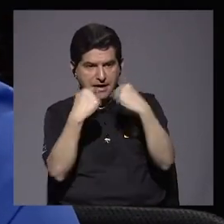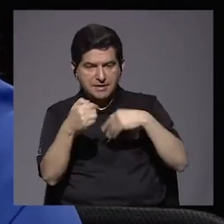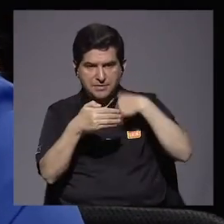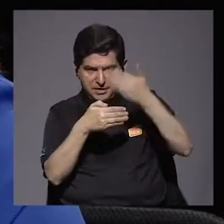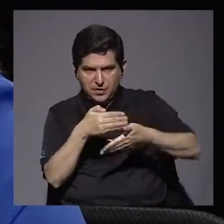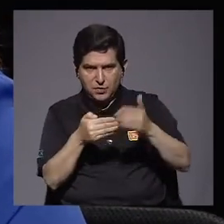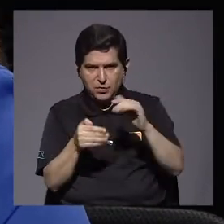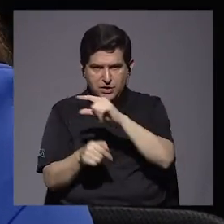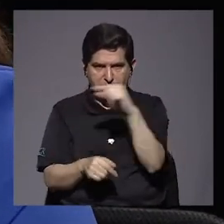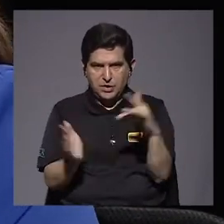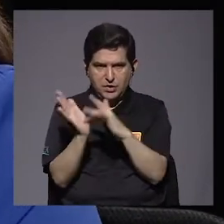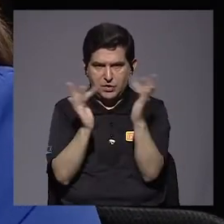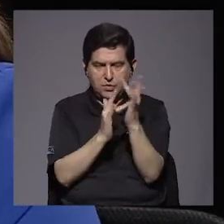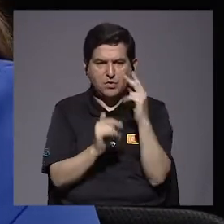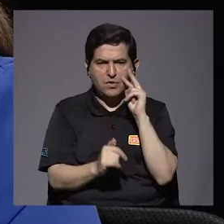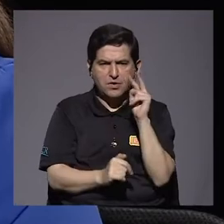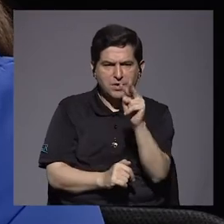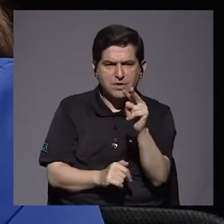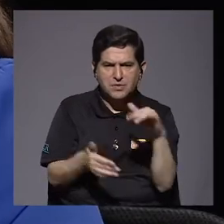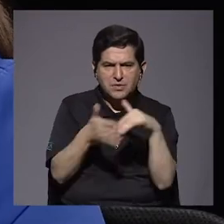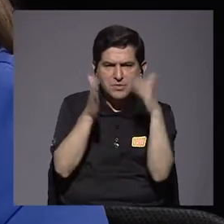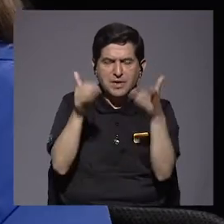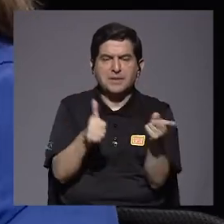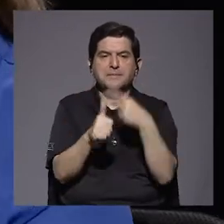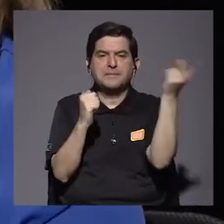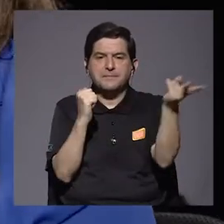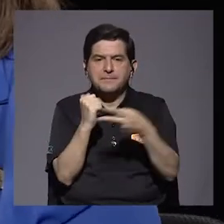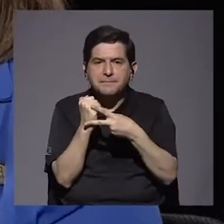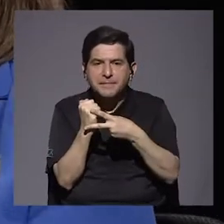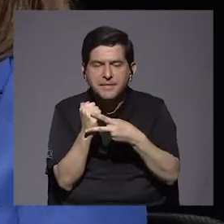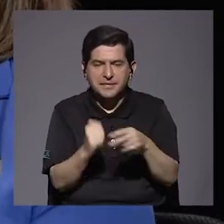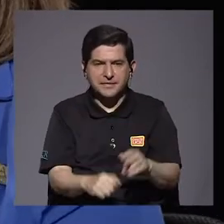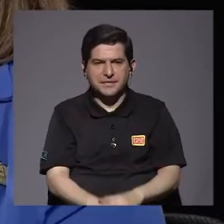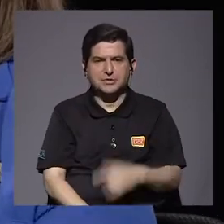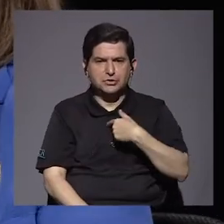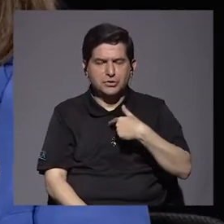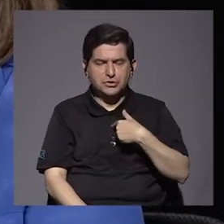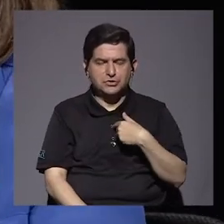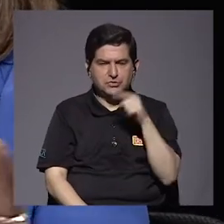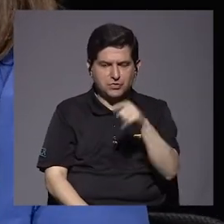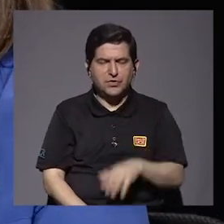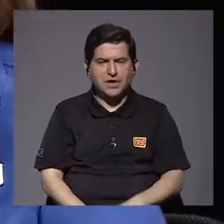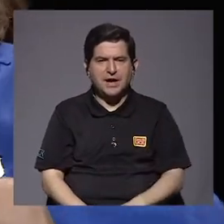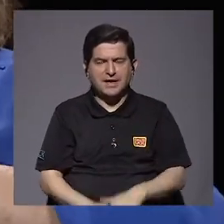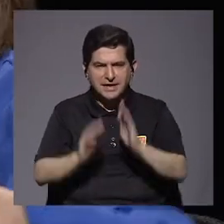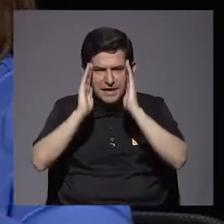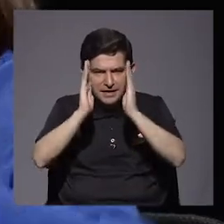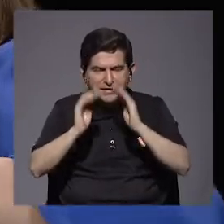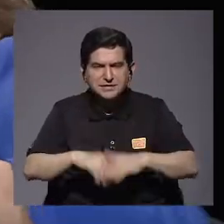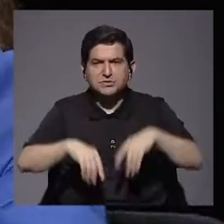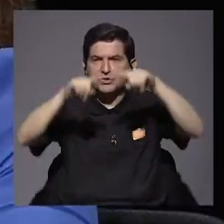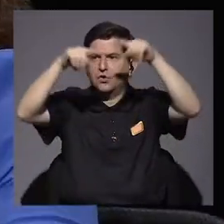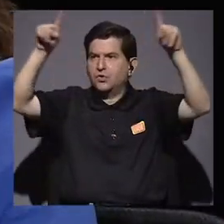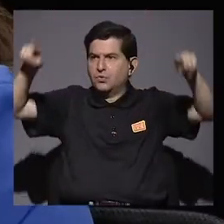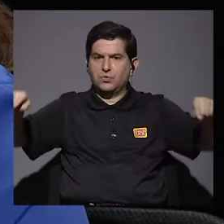Semana Santa y volvimos a ver a los estudiantes por primera vez, y yo los cité y abro esa pantalla y aparecen 35,